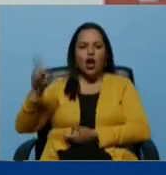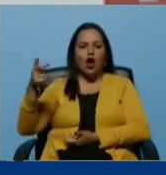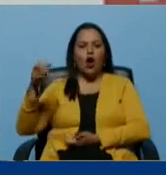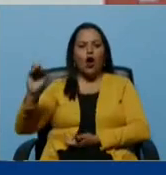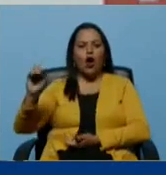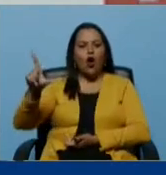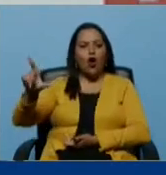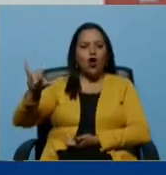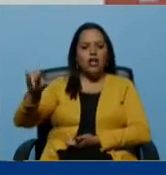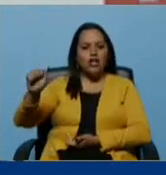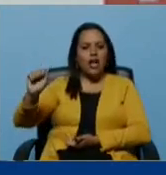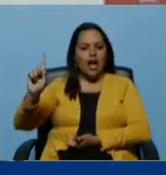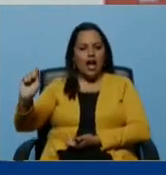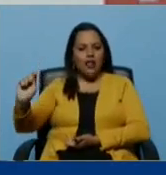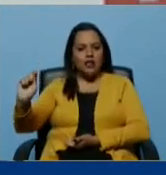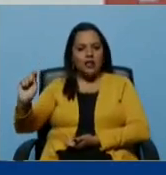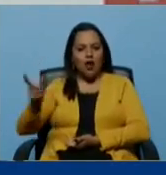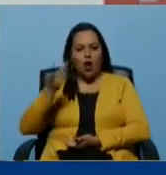Elon Musk,